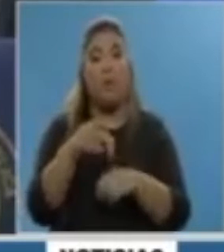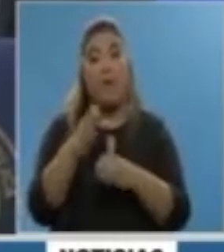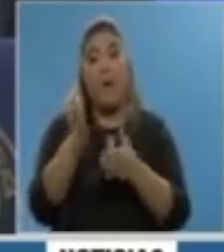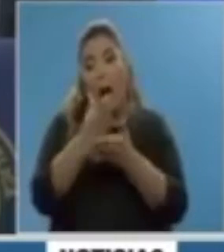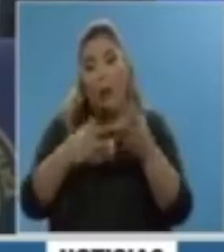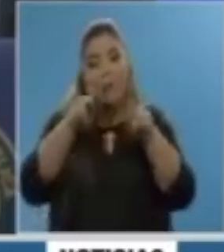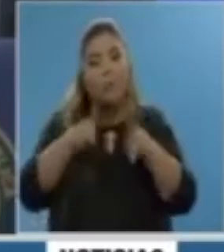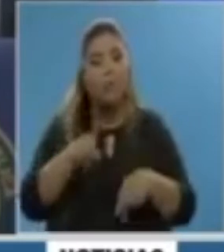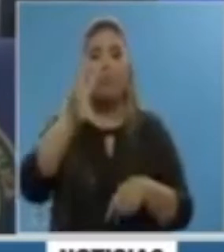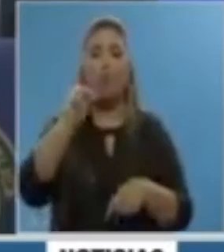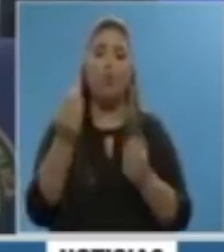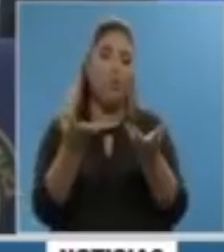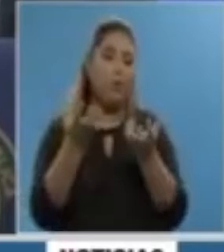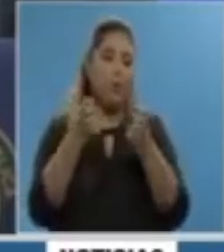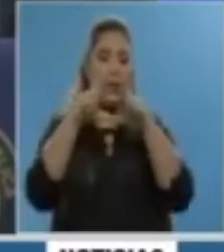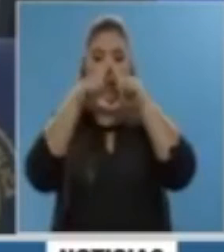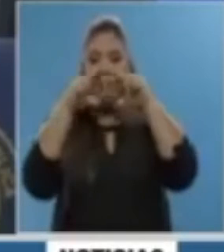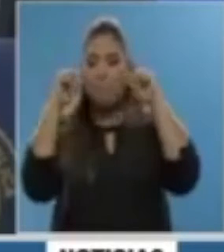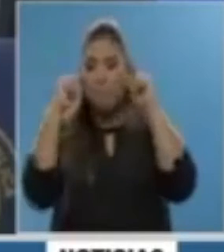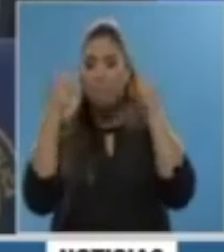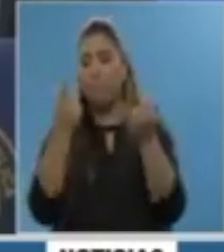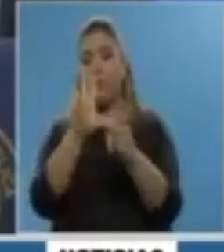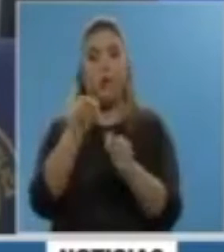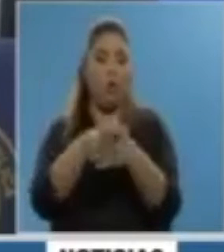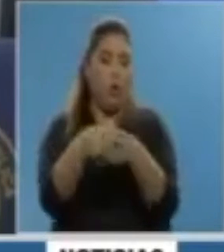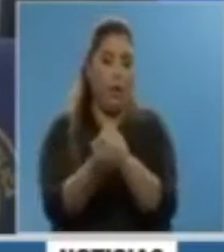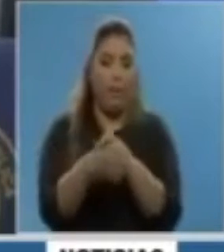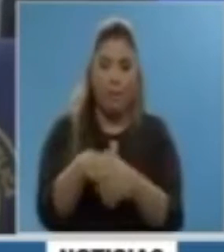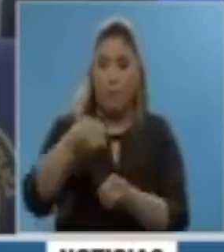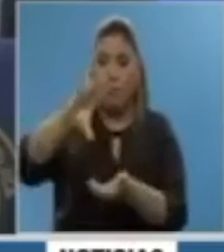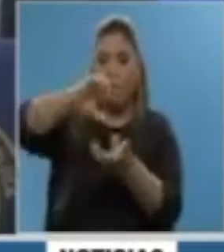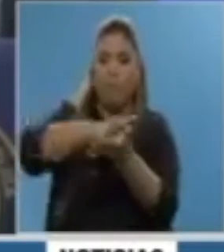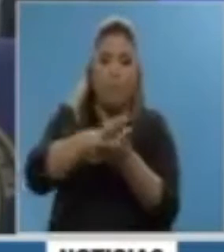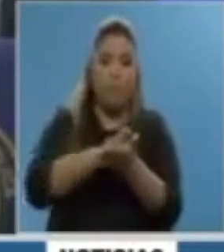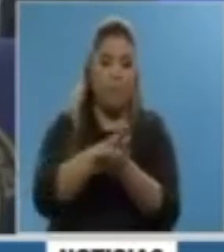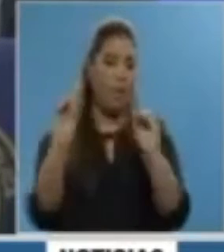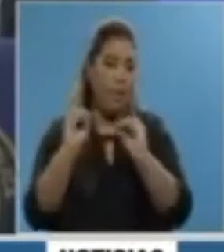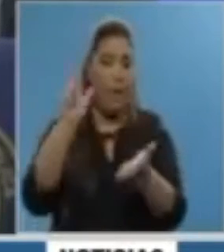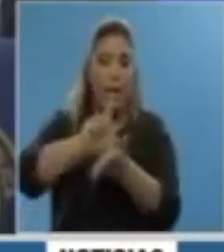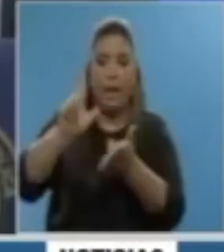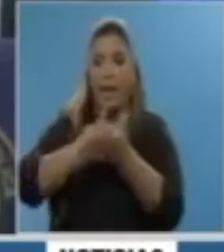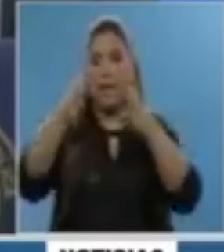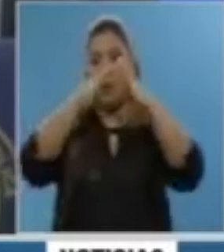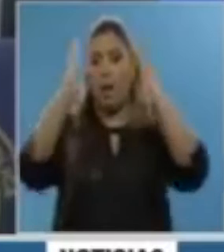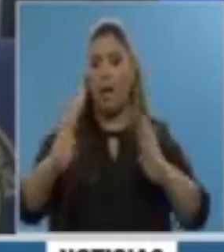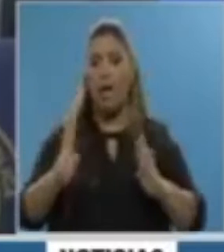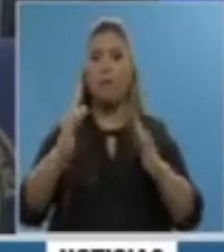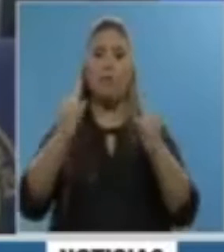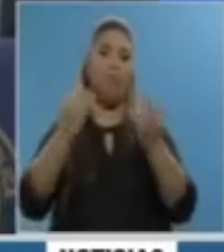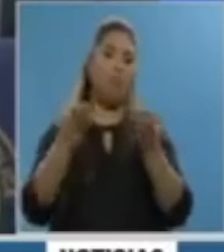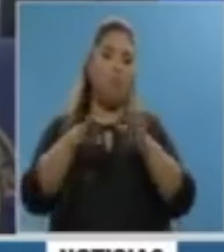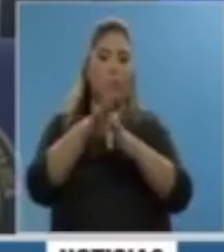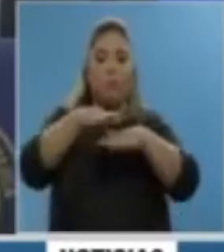protección, tales como mascarillas, lavado de manos, medidas de limpieza sobre